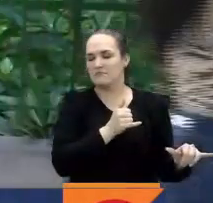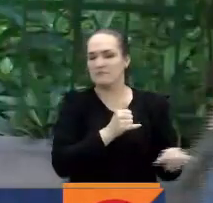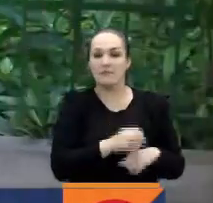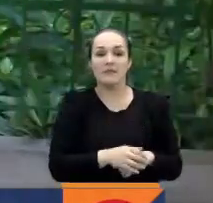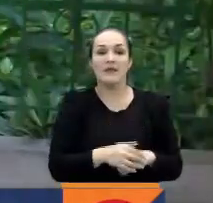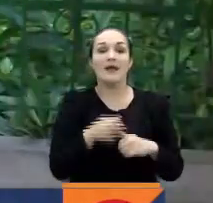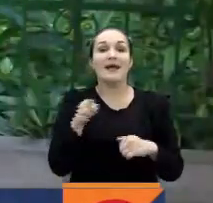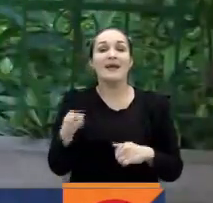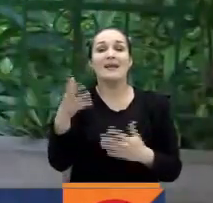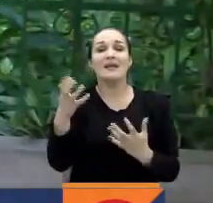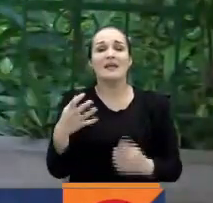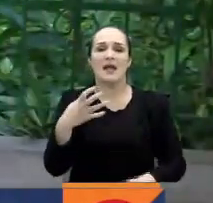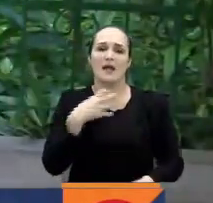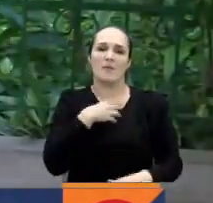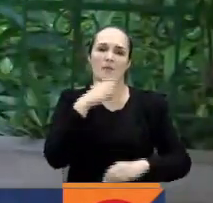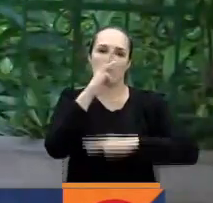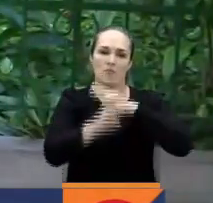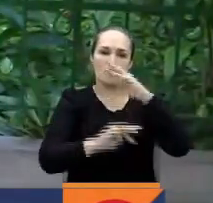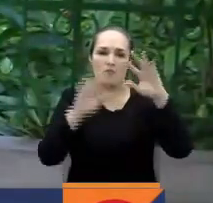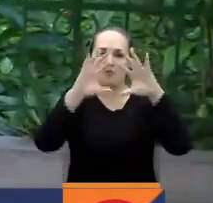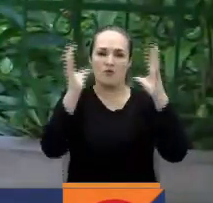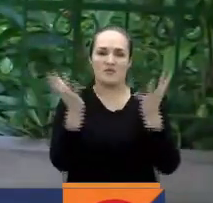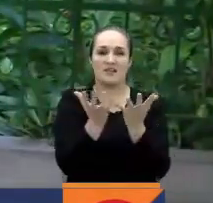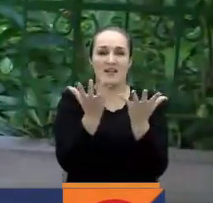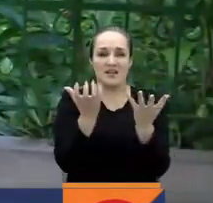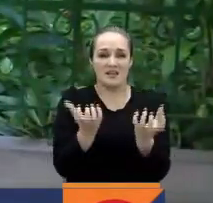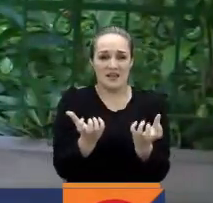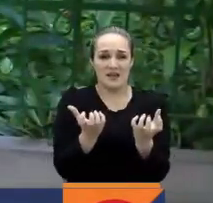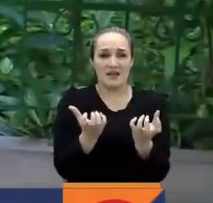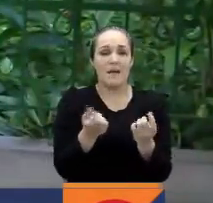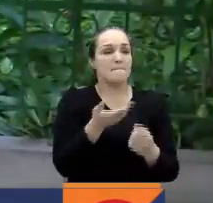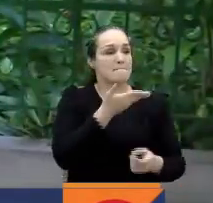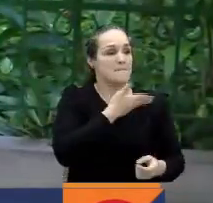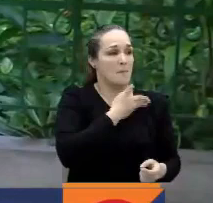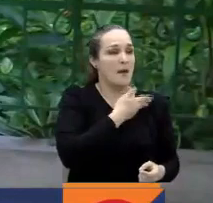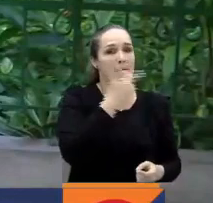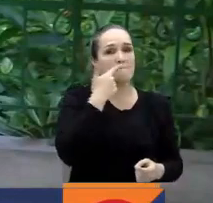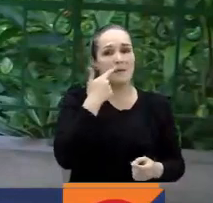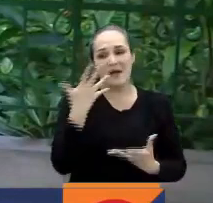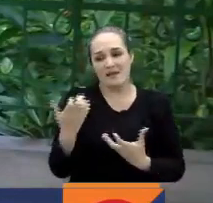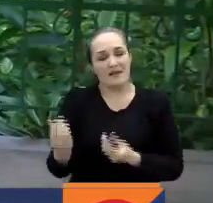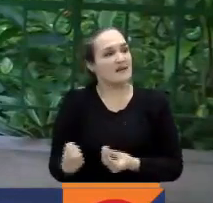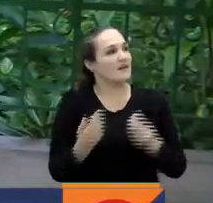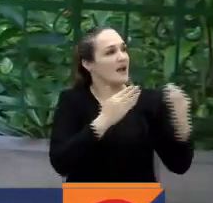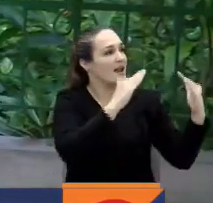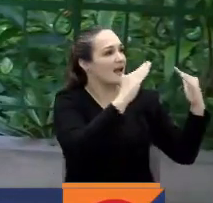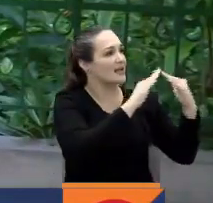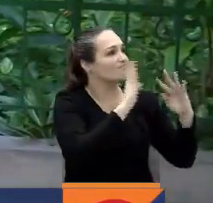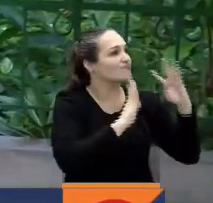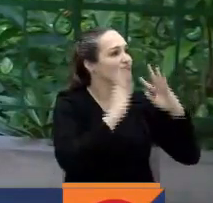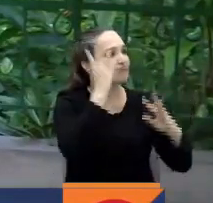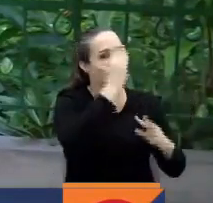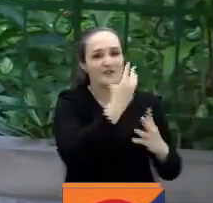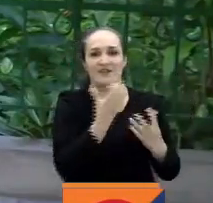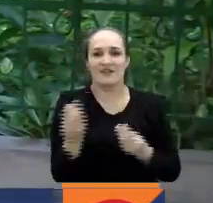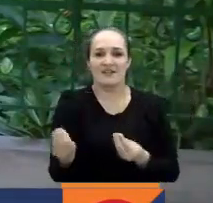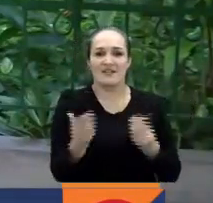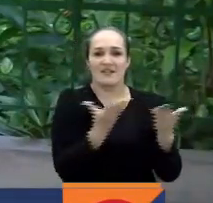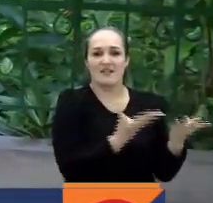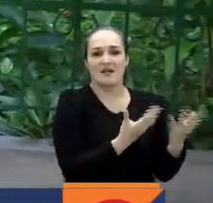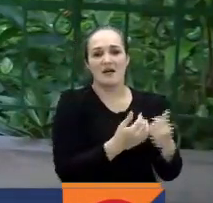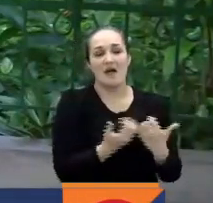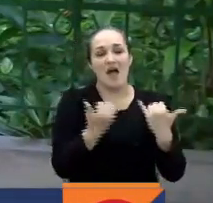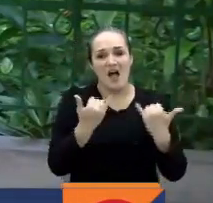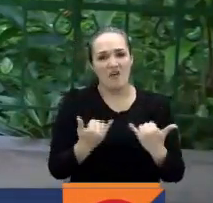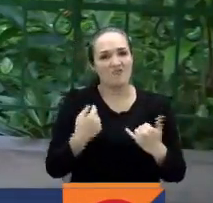de él era ser campeón mundial y darle a mi madre y a mi padre su casa bien arregladita y todo. Entonces pues